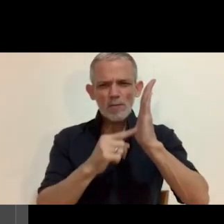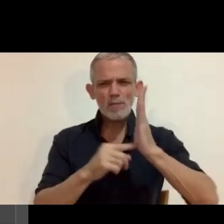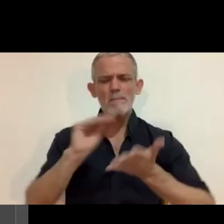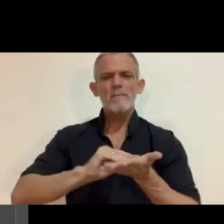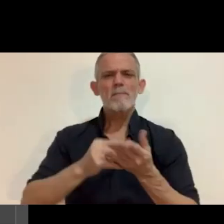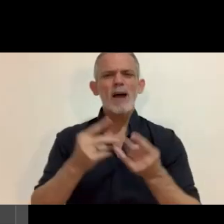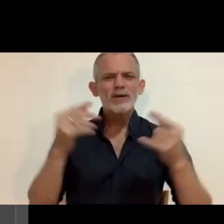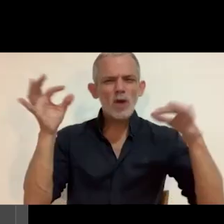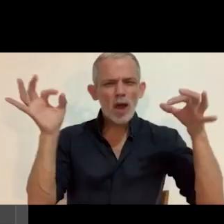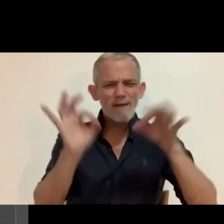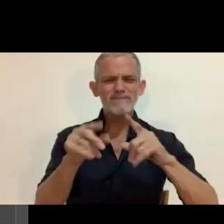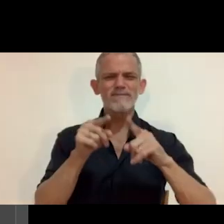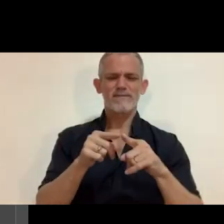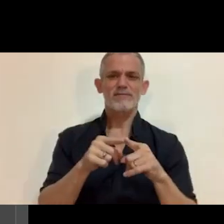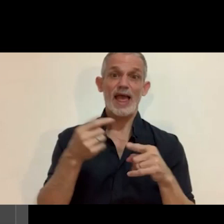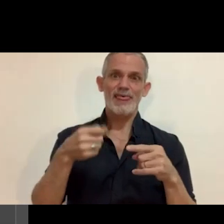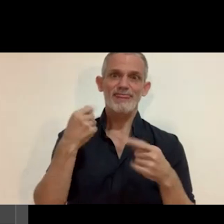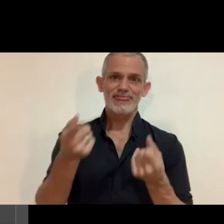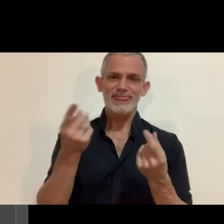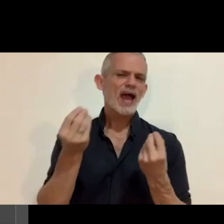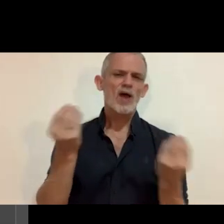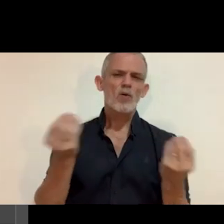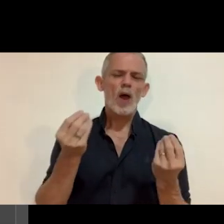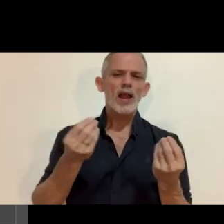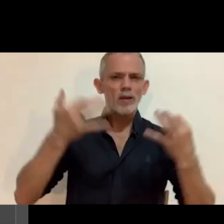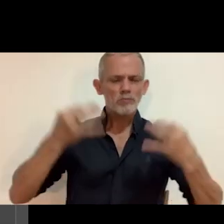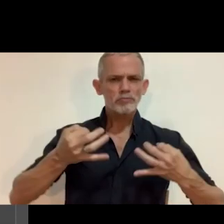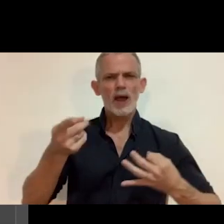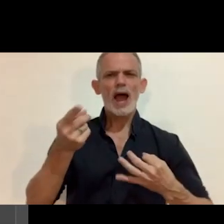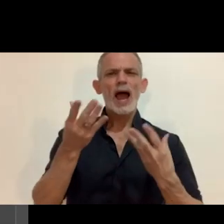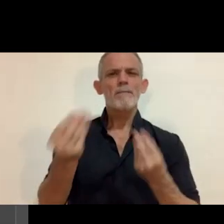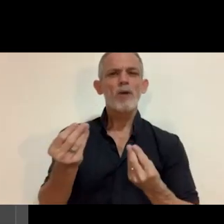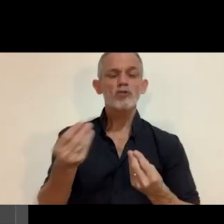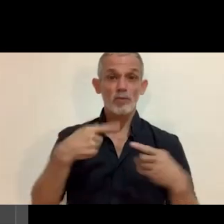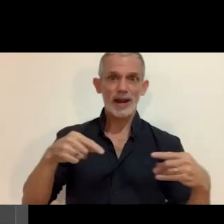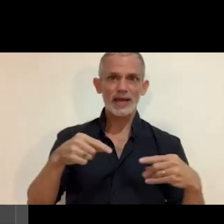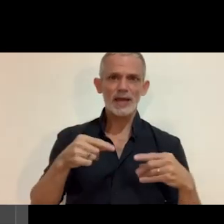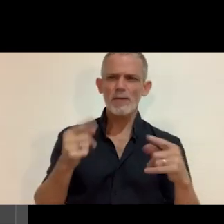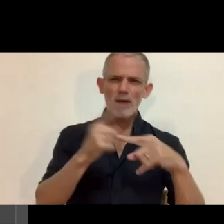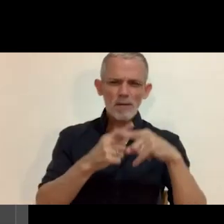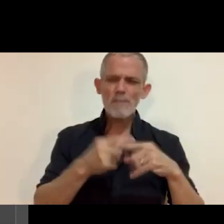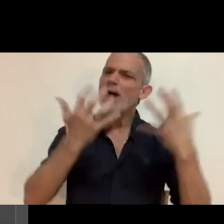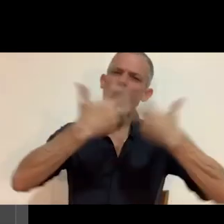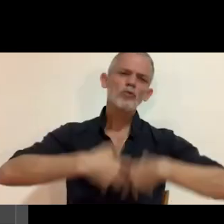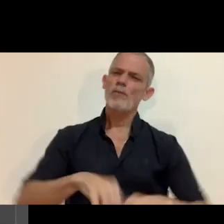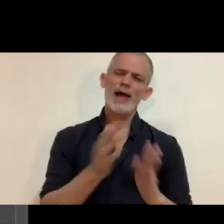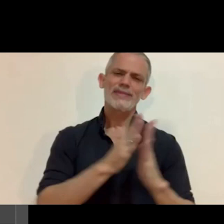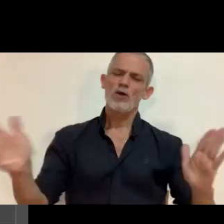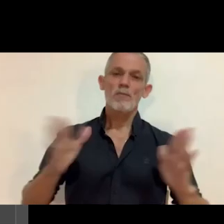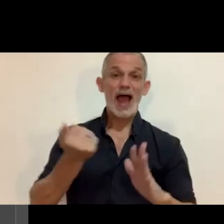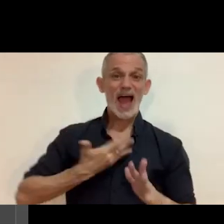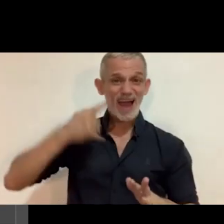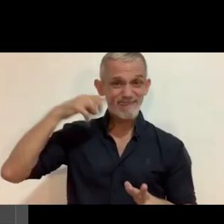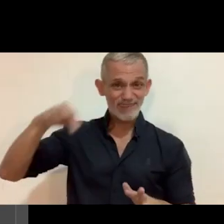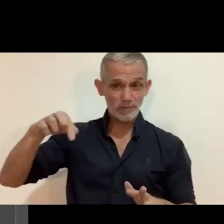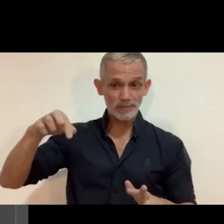específicos procedimientos que dieron concreta apoyatura a la determinación de oficio efectuada oportunamente por la